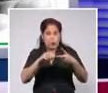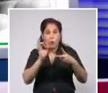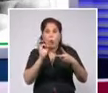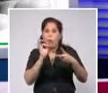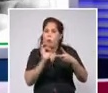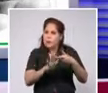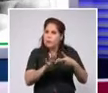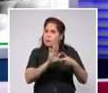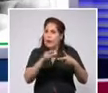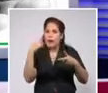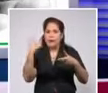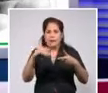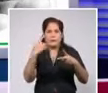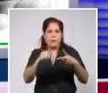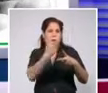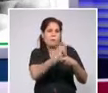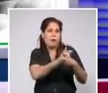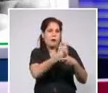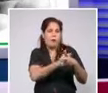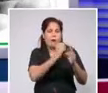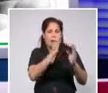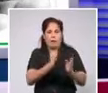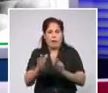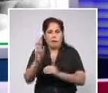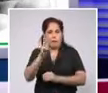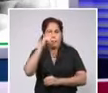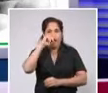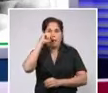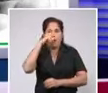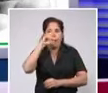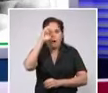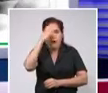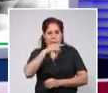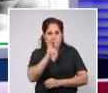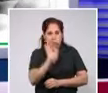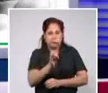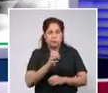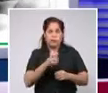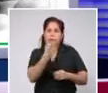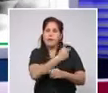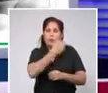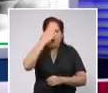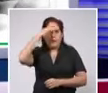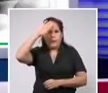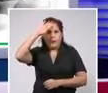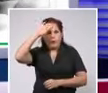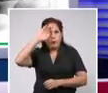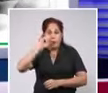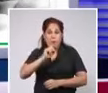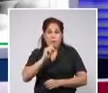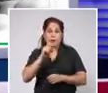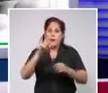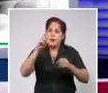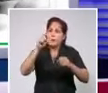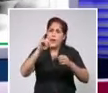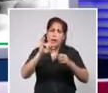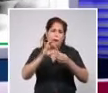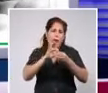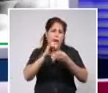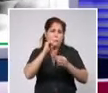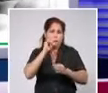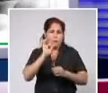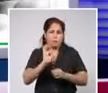los ensayos clínicos fase 3 de Abdala, el candidato vacunal cubano del Centro de Ingeniería Genética y